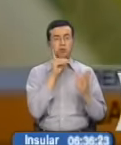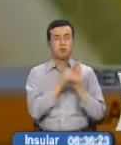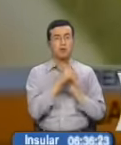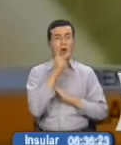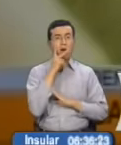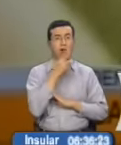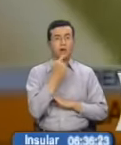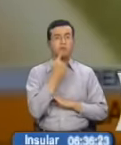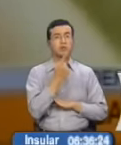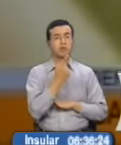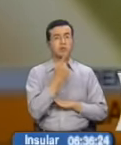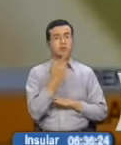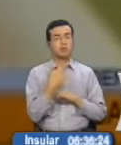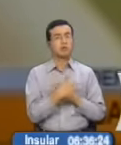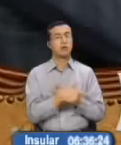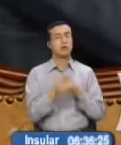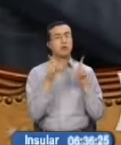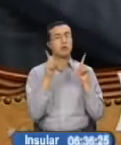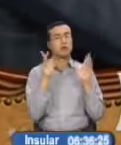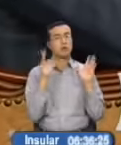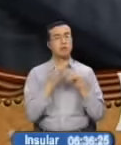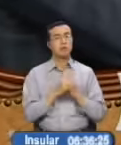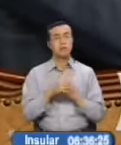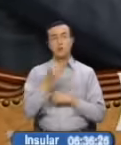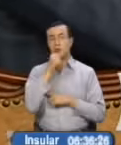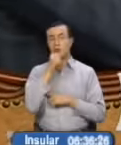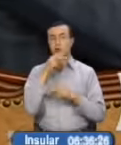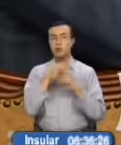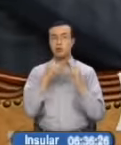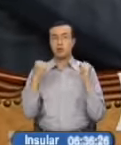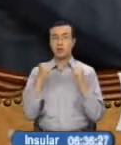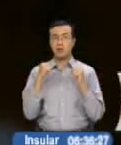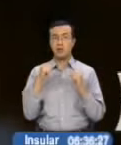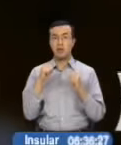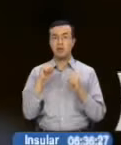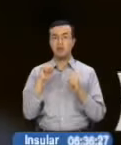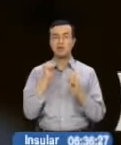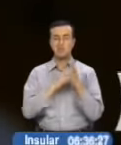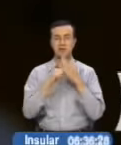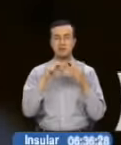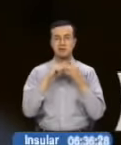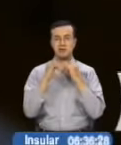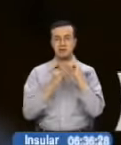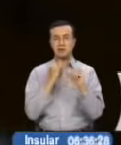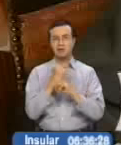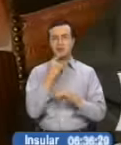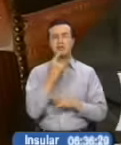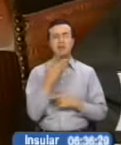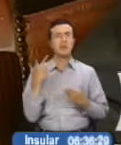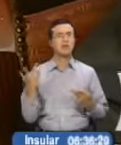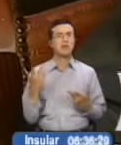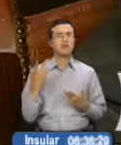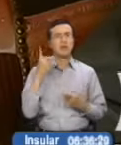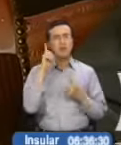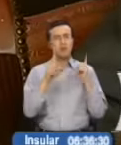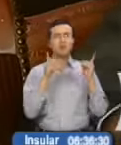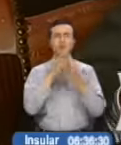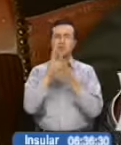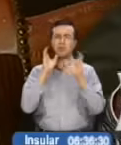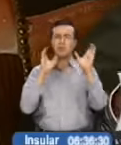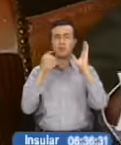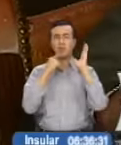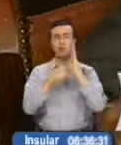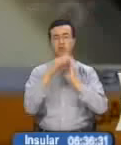falso, se libraba de todo el delito. El periodista y ex vicecanciller Quinto Lucas cuestiona la forma de actuar de varios medios de comunicación,